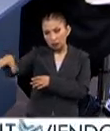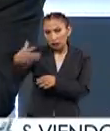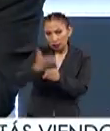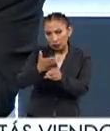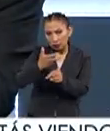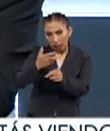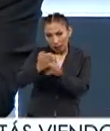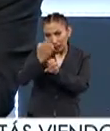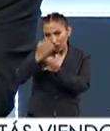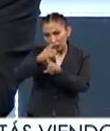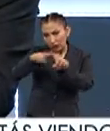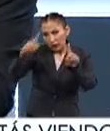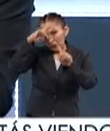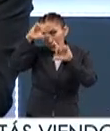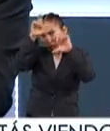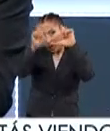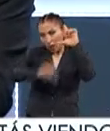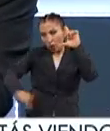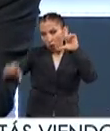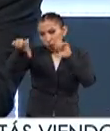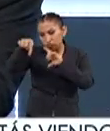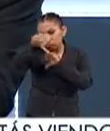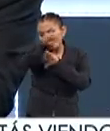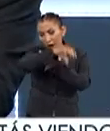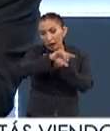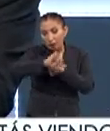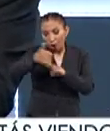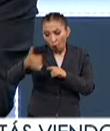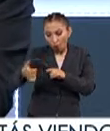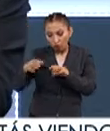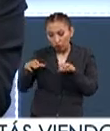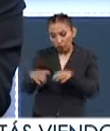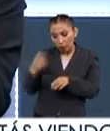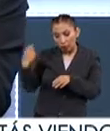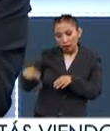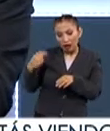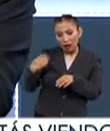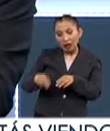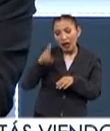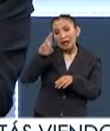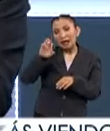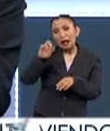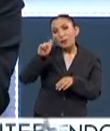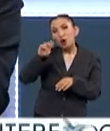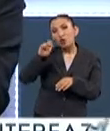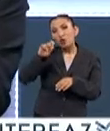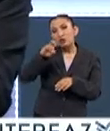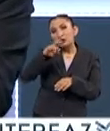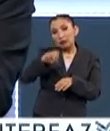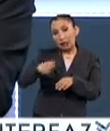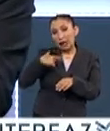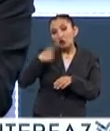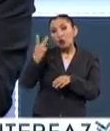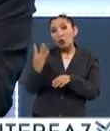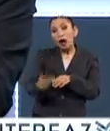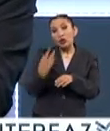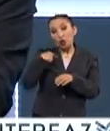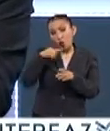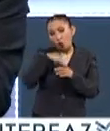los estados de la República. Después tenemos un bloque que llamamos Reproduce, que son 4 canales de